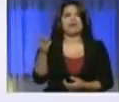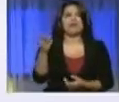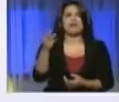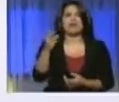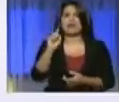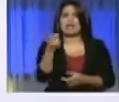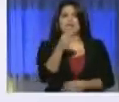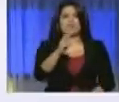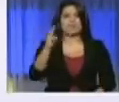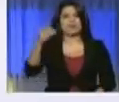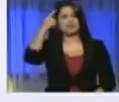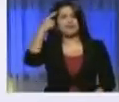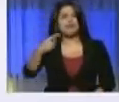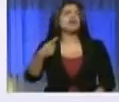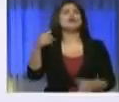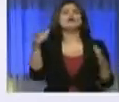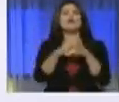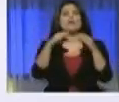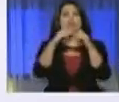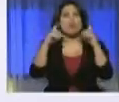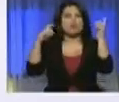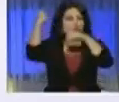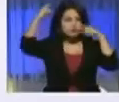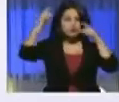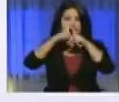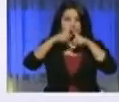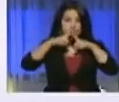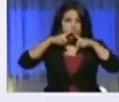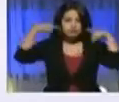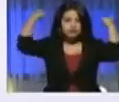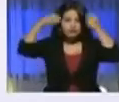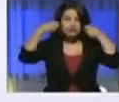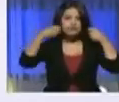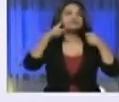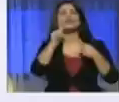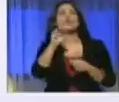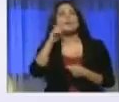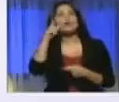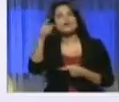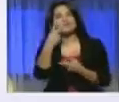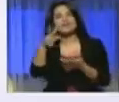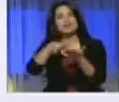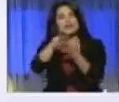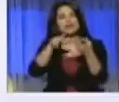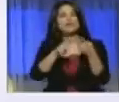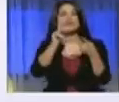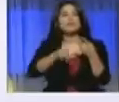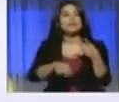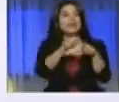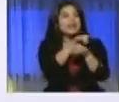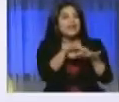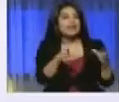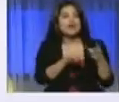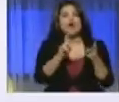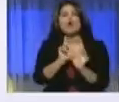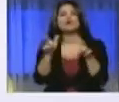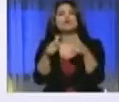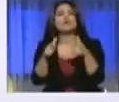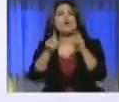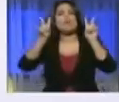polo patriótico, los Tupamaros, saludos Tupamaros, ¿no? De las redes, de Podemos,